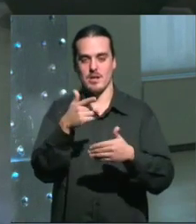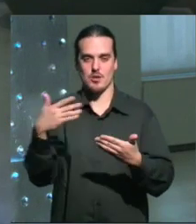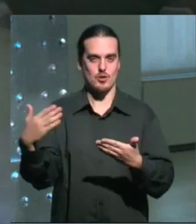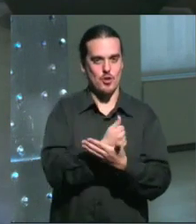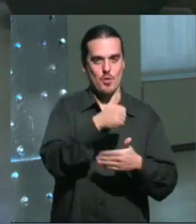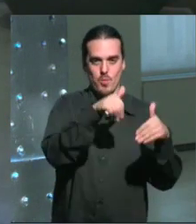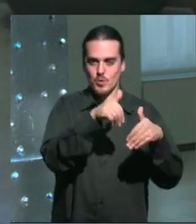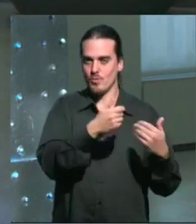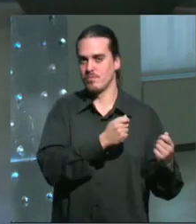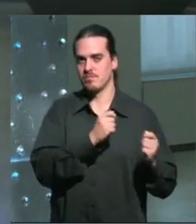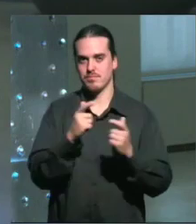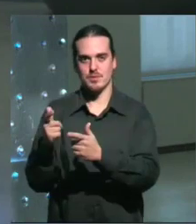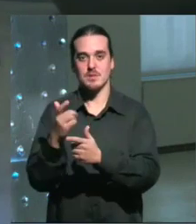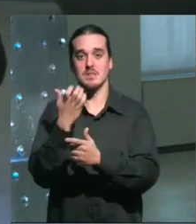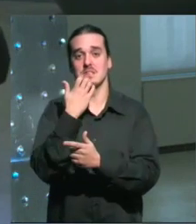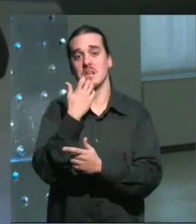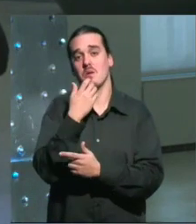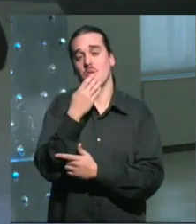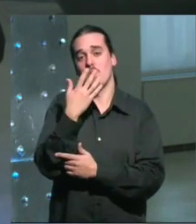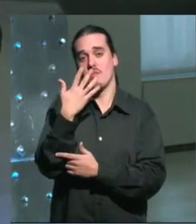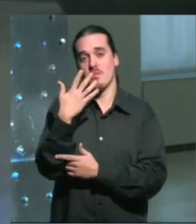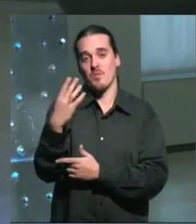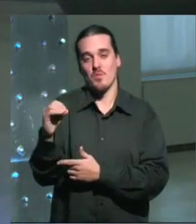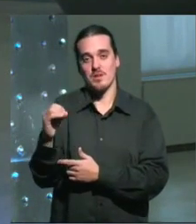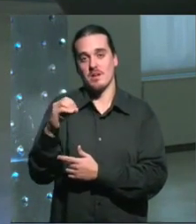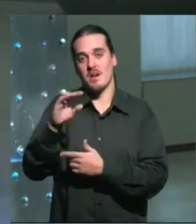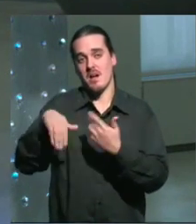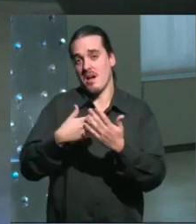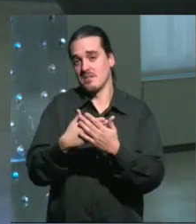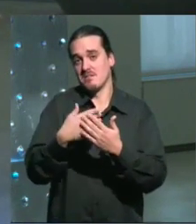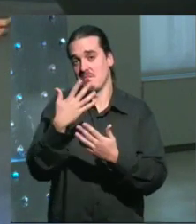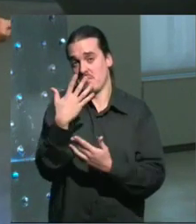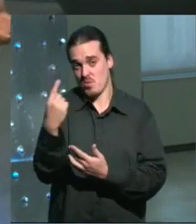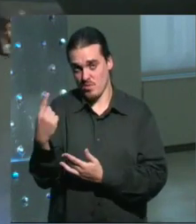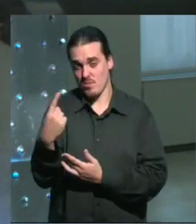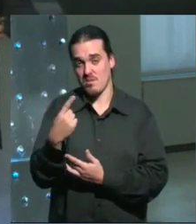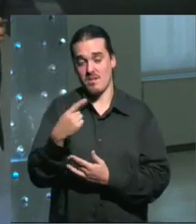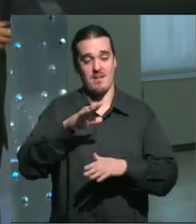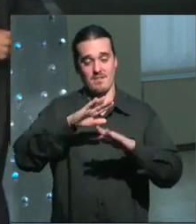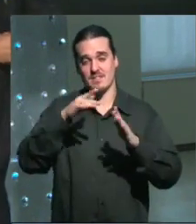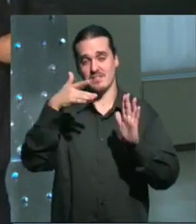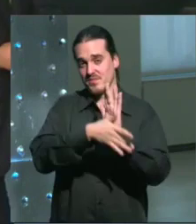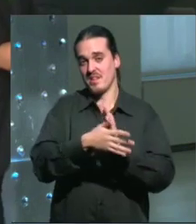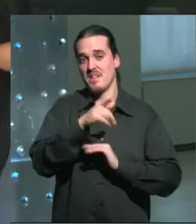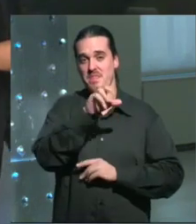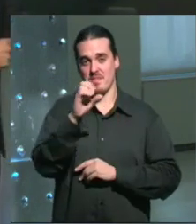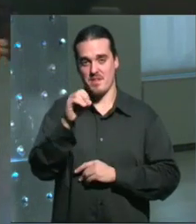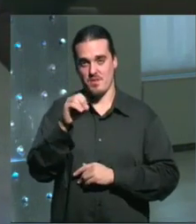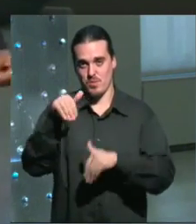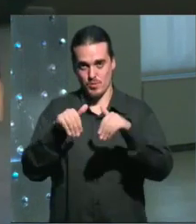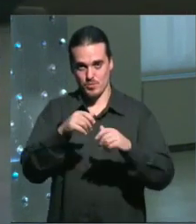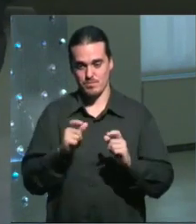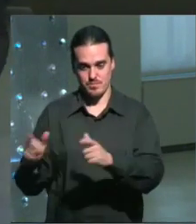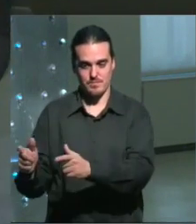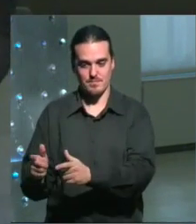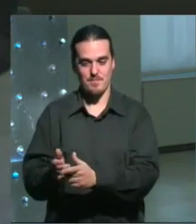51 a 49, te llevas los 100 votos electorales. Por consiguiente, en aquellos que veis aquí, los estados azules son los